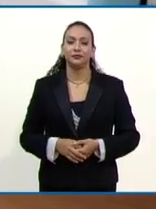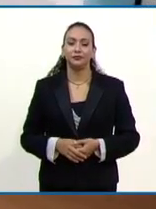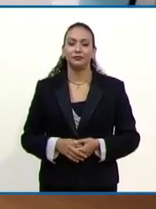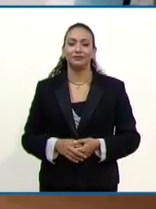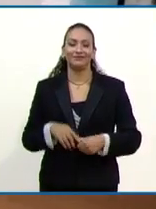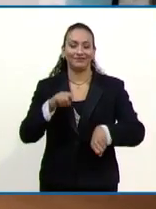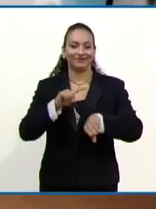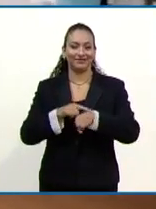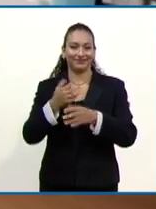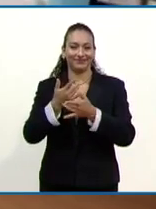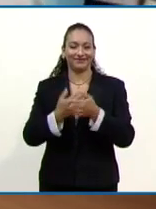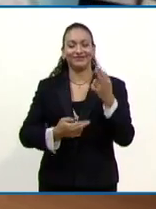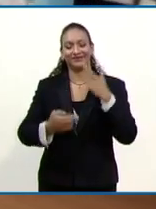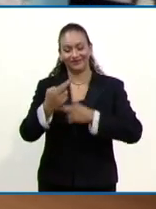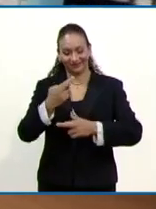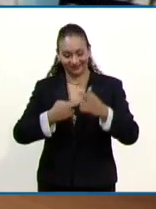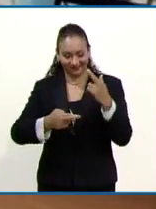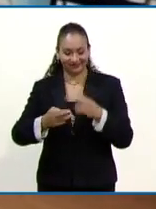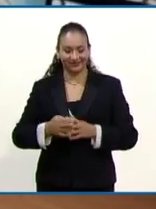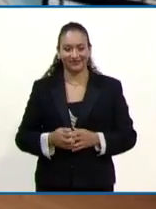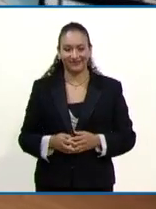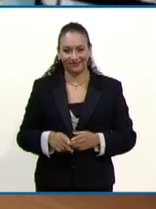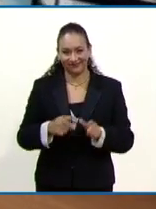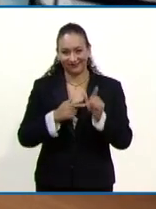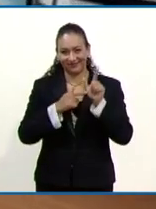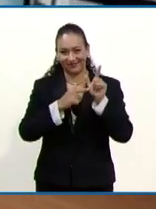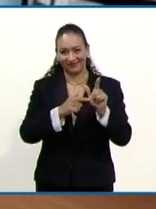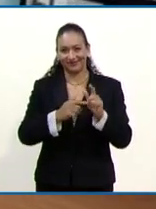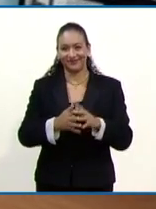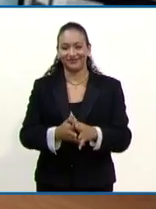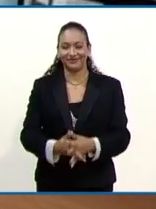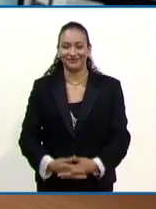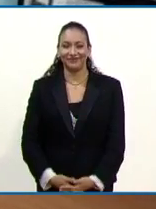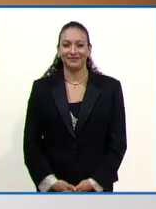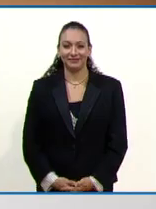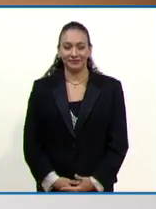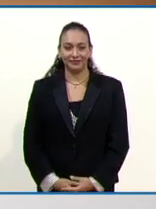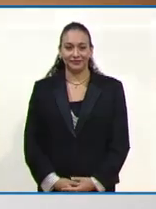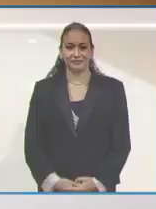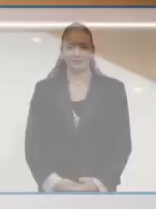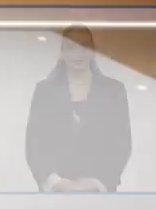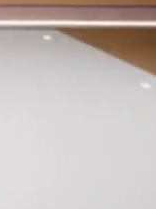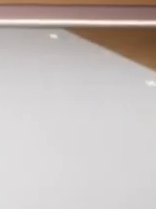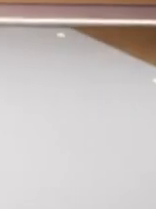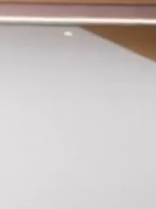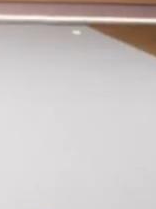Es momento de hacer una pausa, pero regresamos con más información a Semanario Judicial.